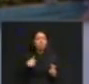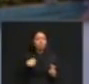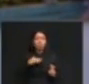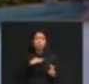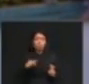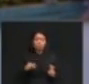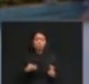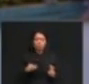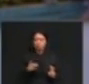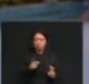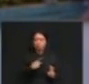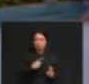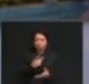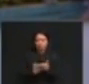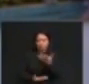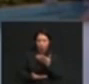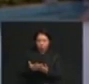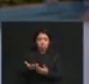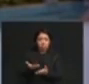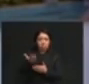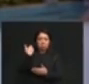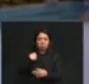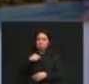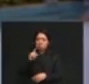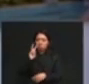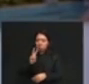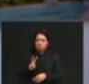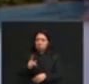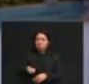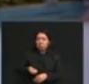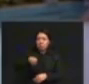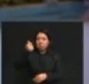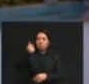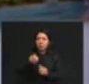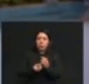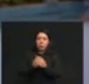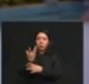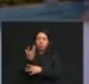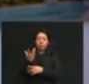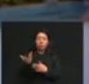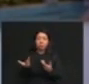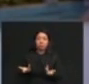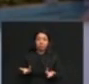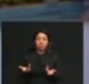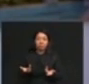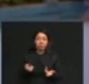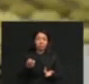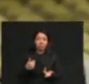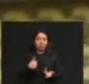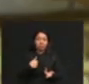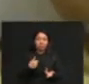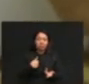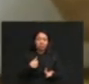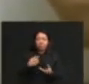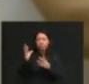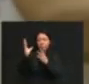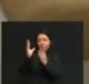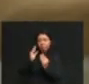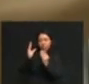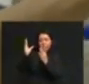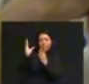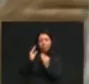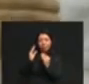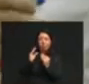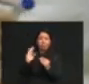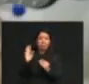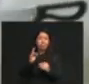que nosotros nunca habíamos visto, cosas que son nuevas para nosotros y nos llegan a enseñar cosas que a lo mejor